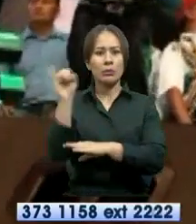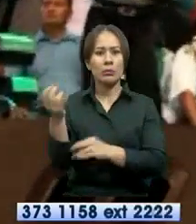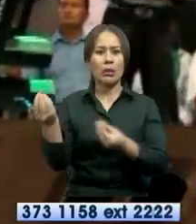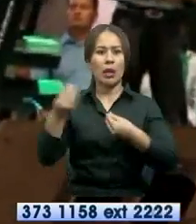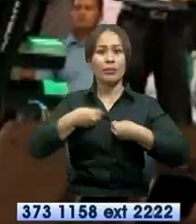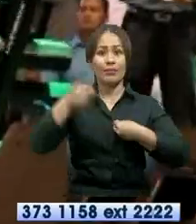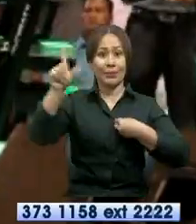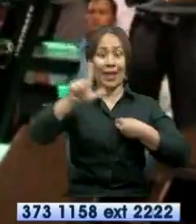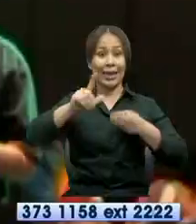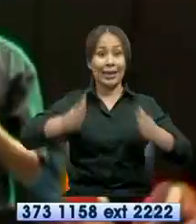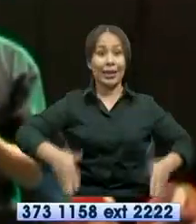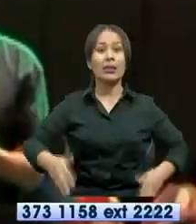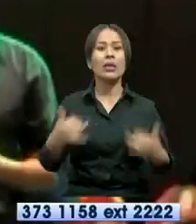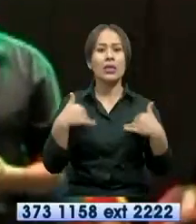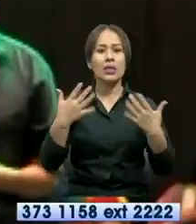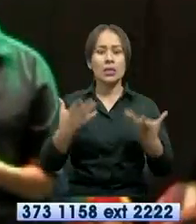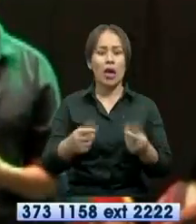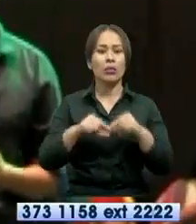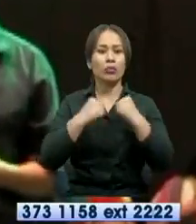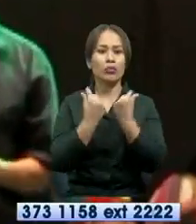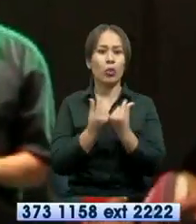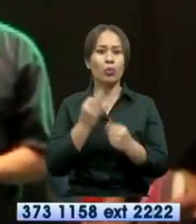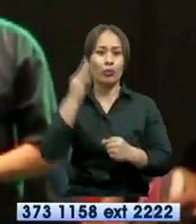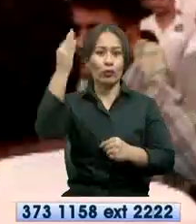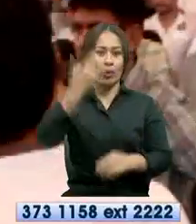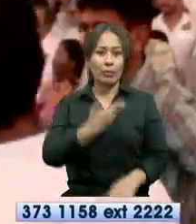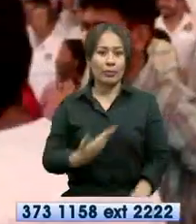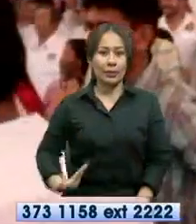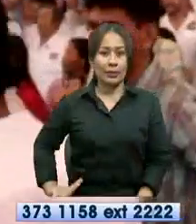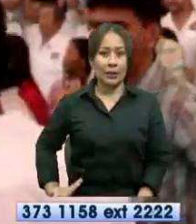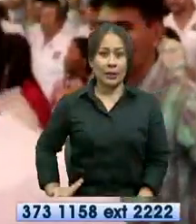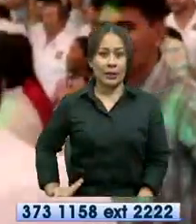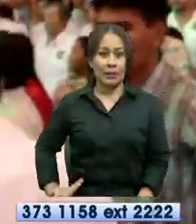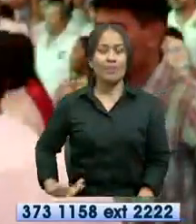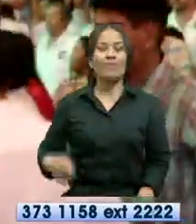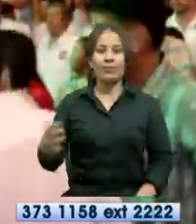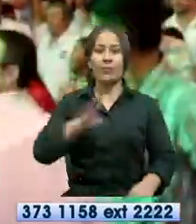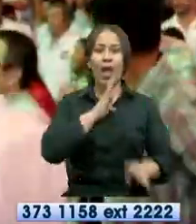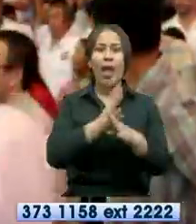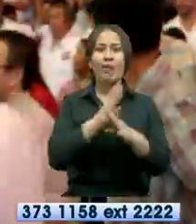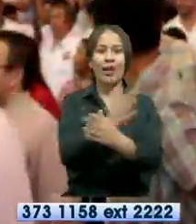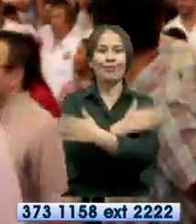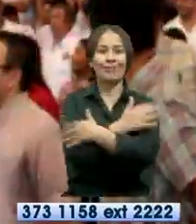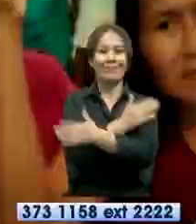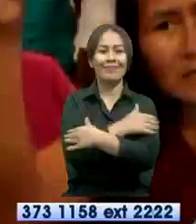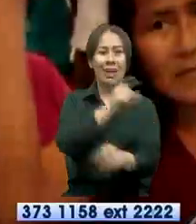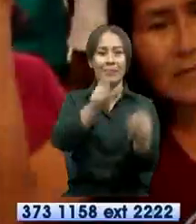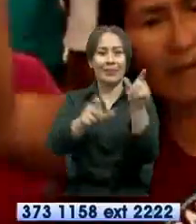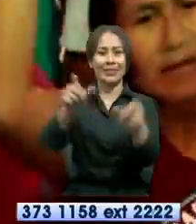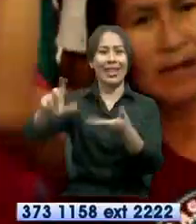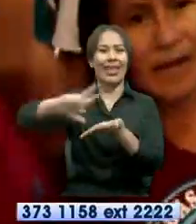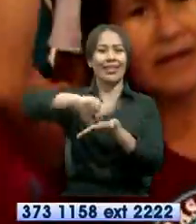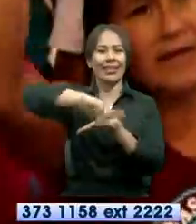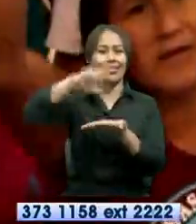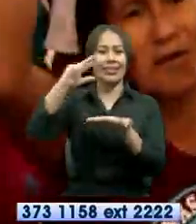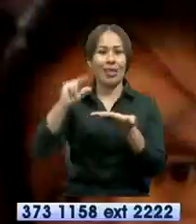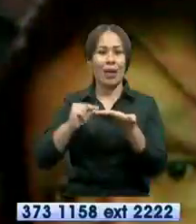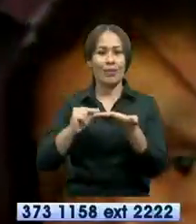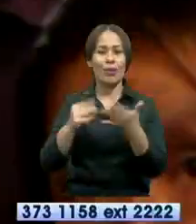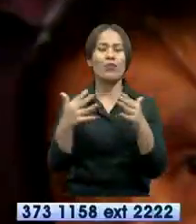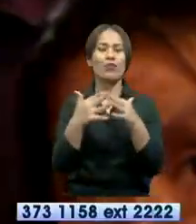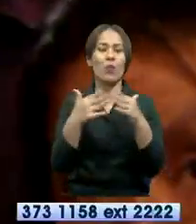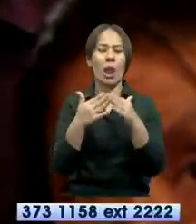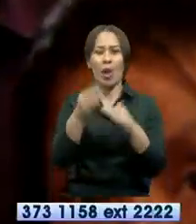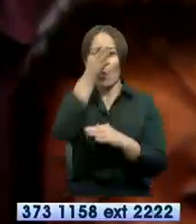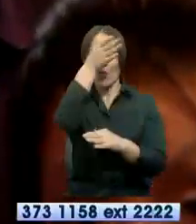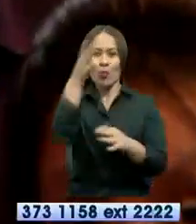a la presidencia de la República por Alianza País, Lenín Moreno, recibió el abrazo de los napenses en un encuentro intercultural